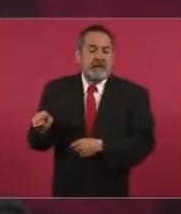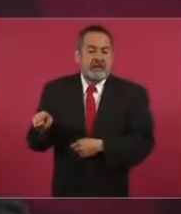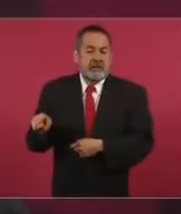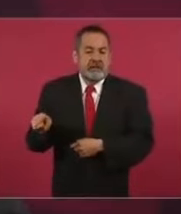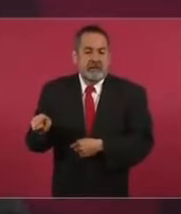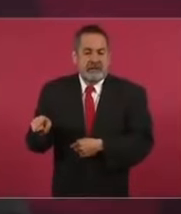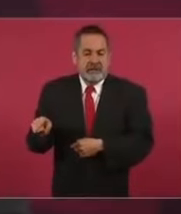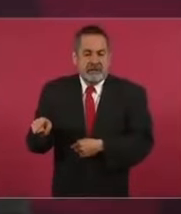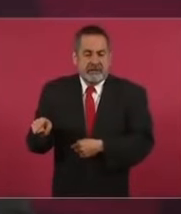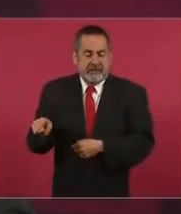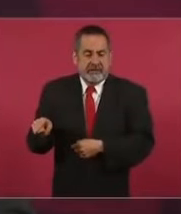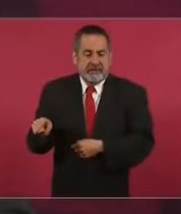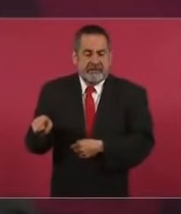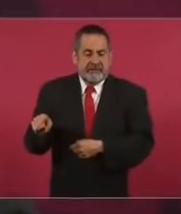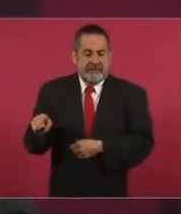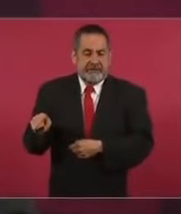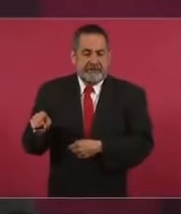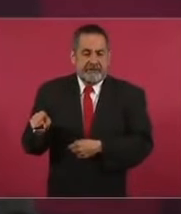una